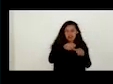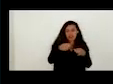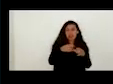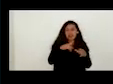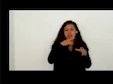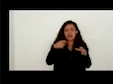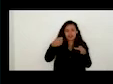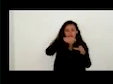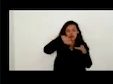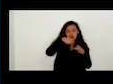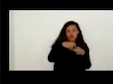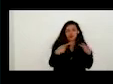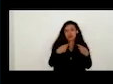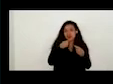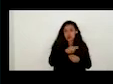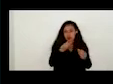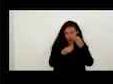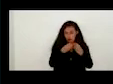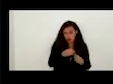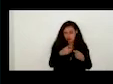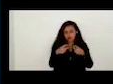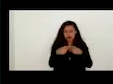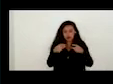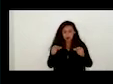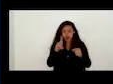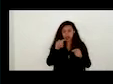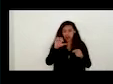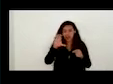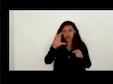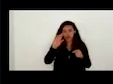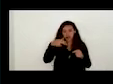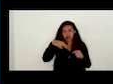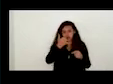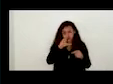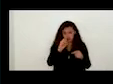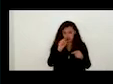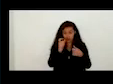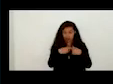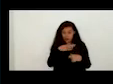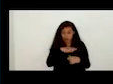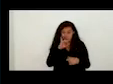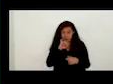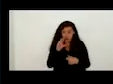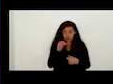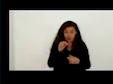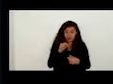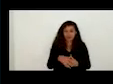niño lo come. Pero un tlacoyito sería una buena opción de colación, ¿o no?